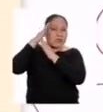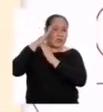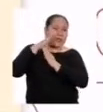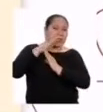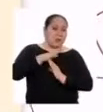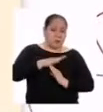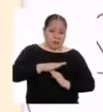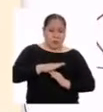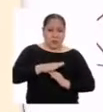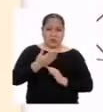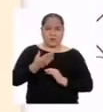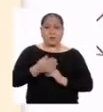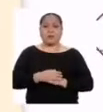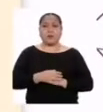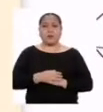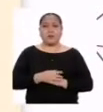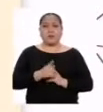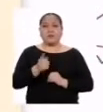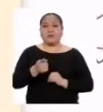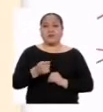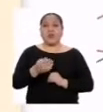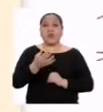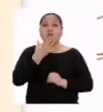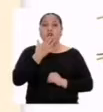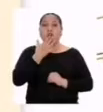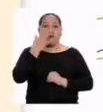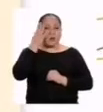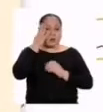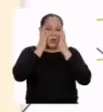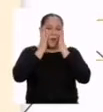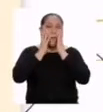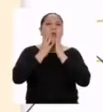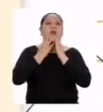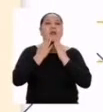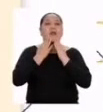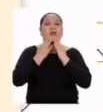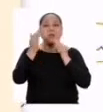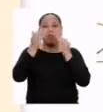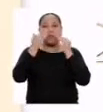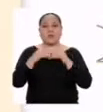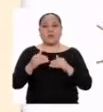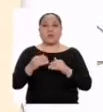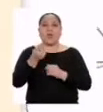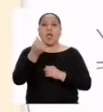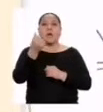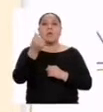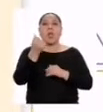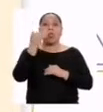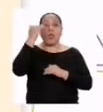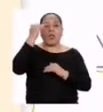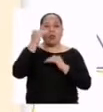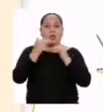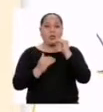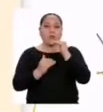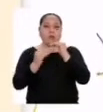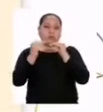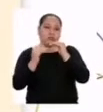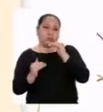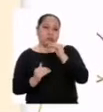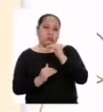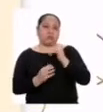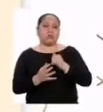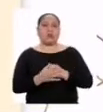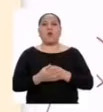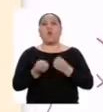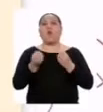algún tipo de discriminación fue por su color de piel, seguido de su nivel socioeconómico, o sea, según